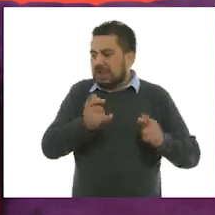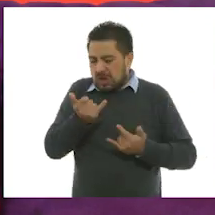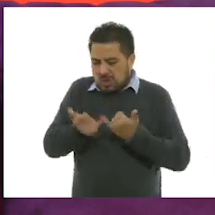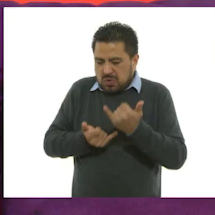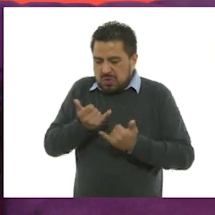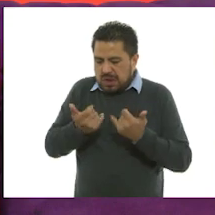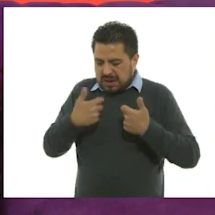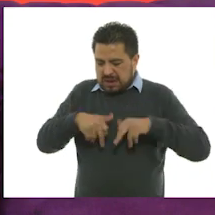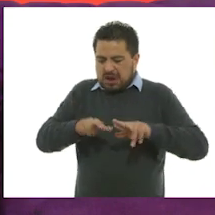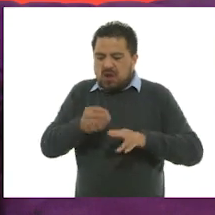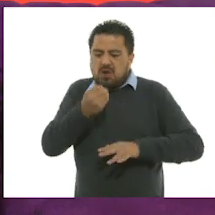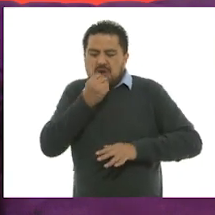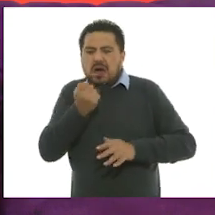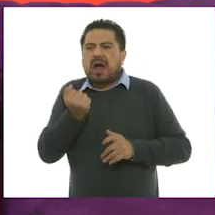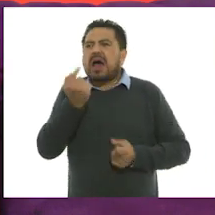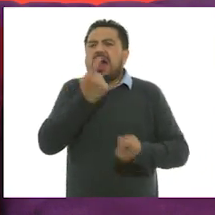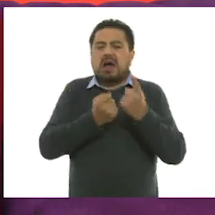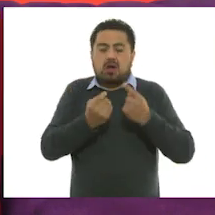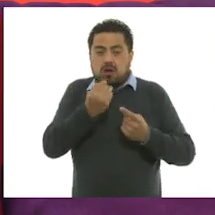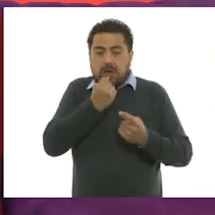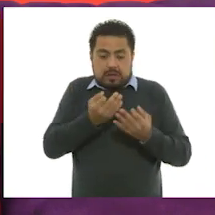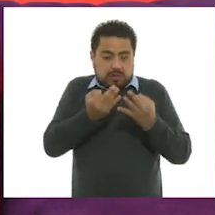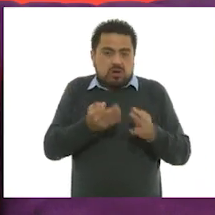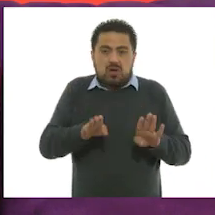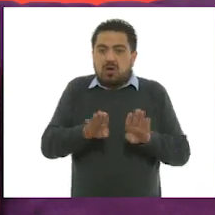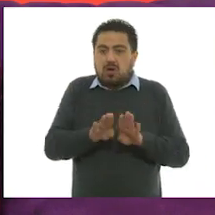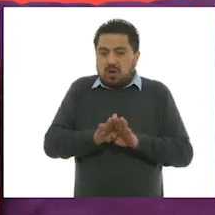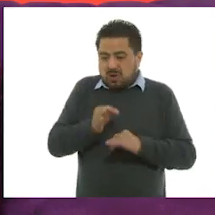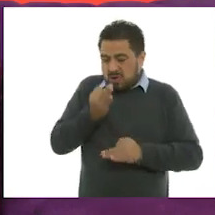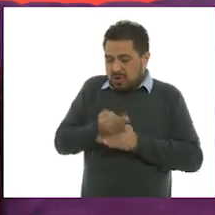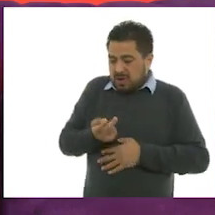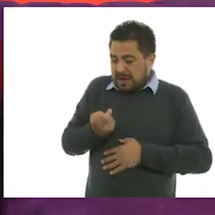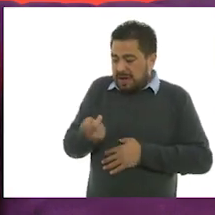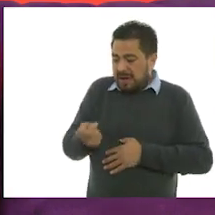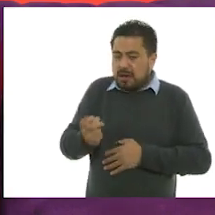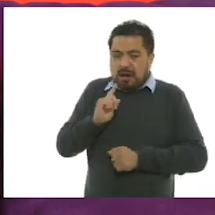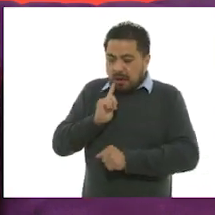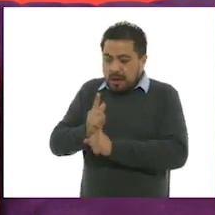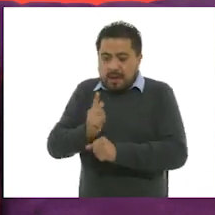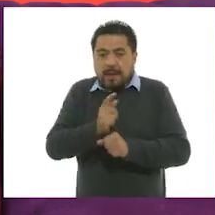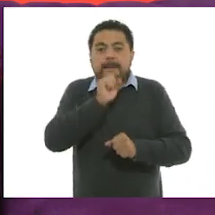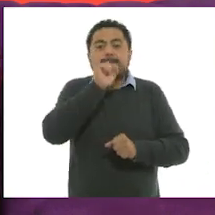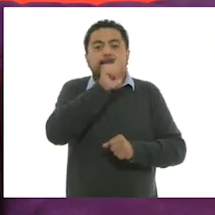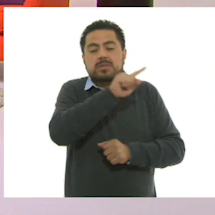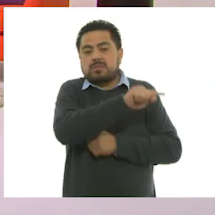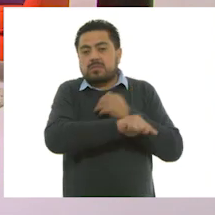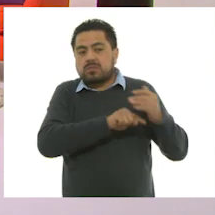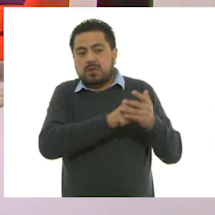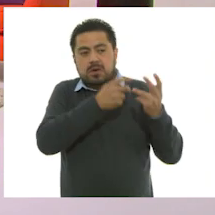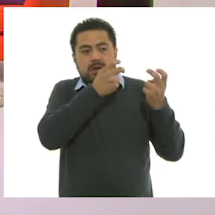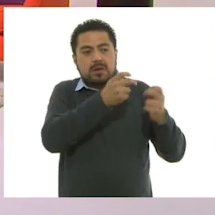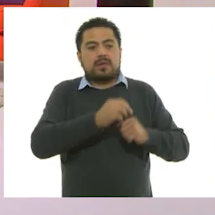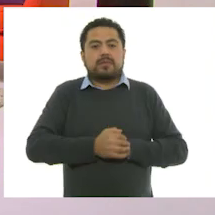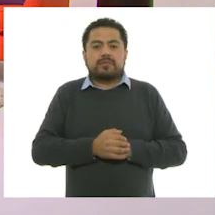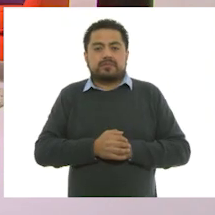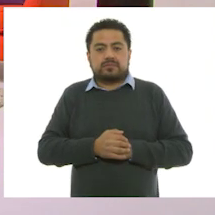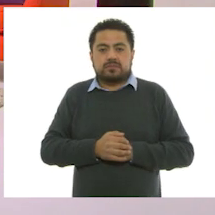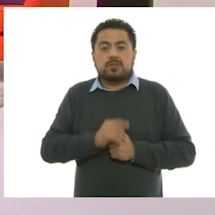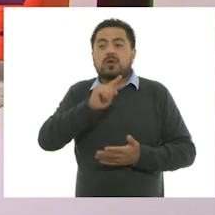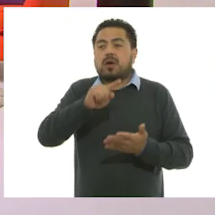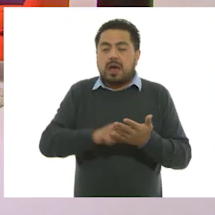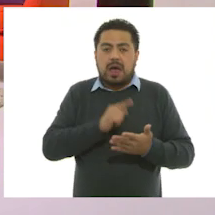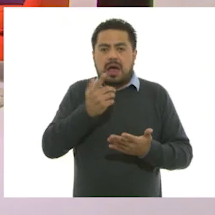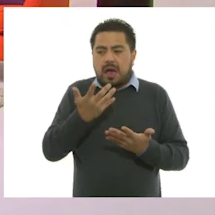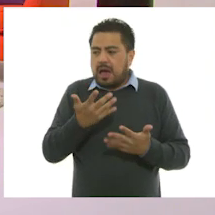la comida, algunos alimentos reales como los que tenemos aquí, que encontramos también en ese espacio. Una vez que